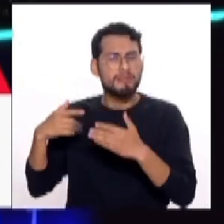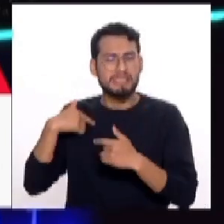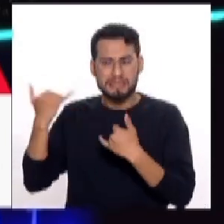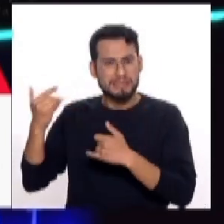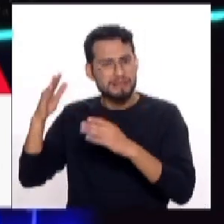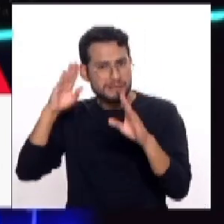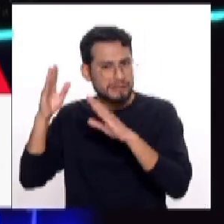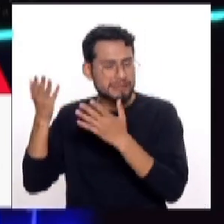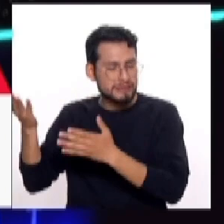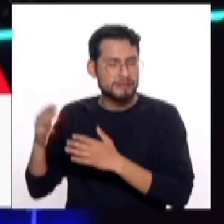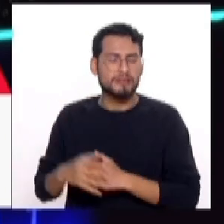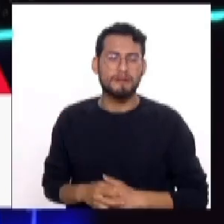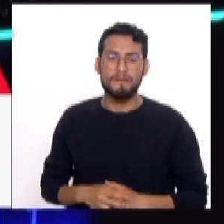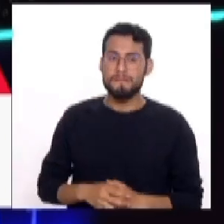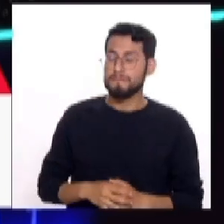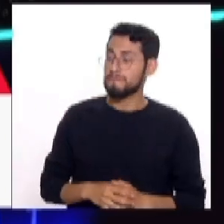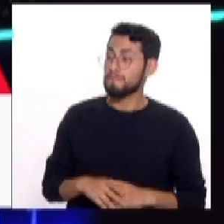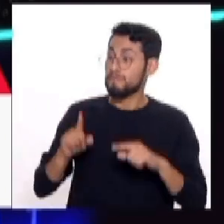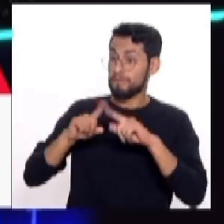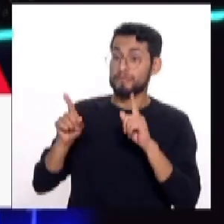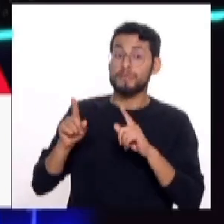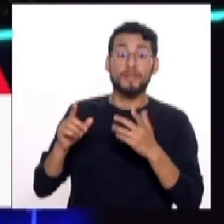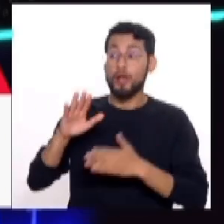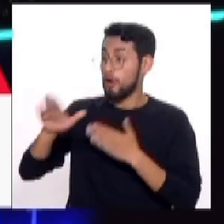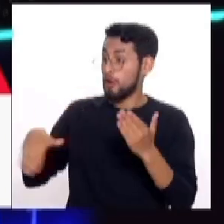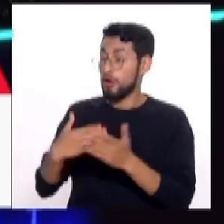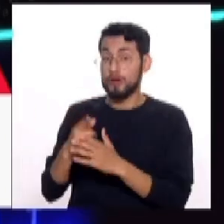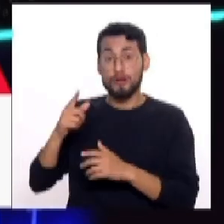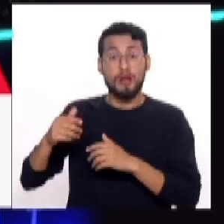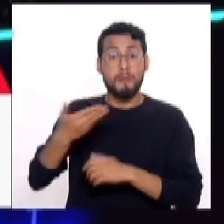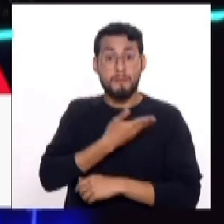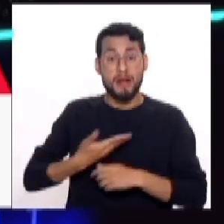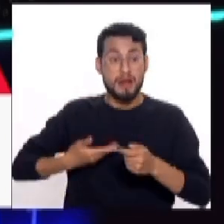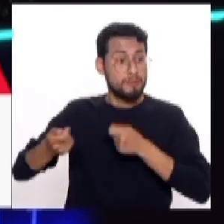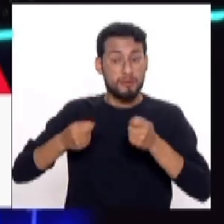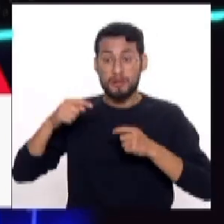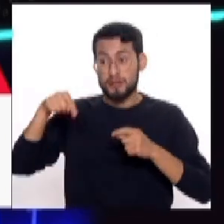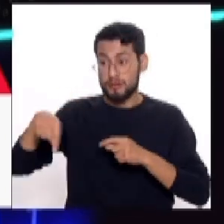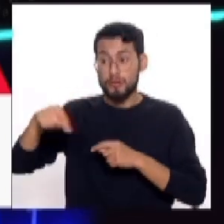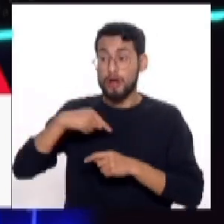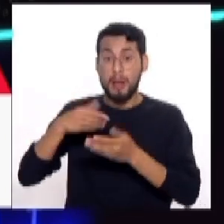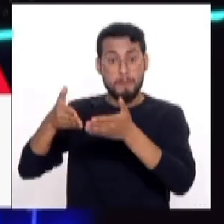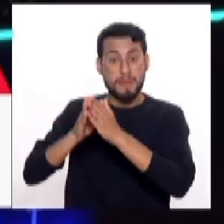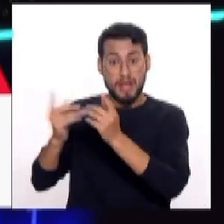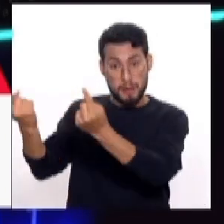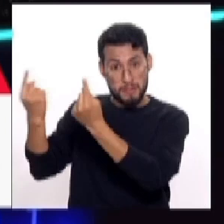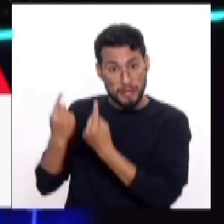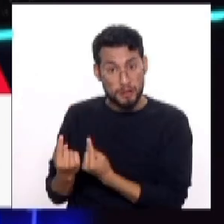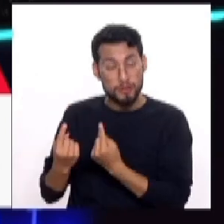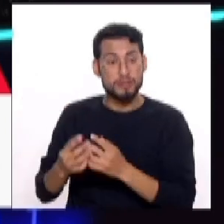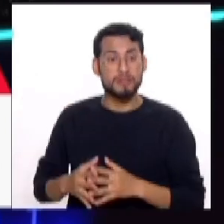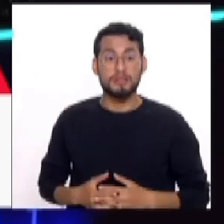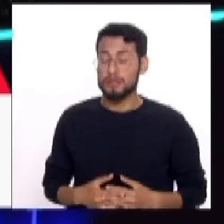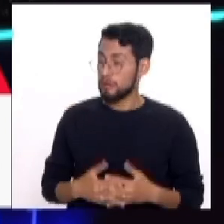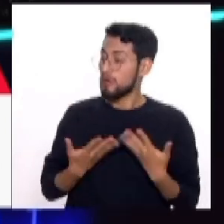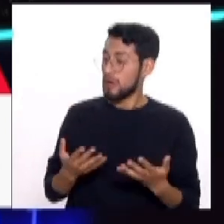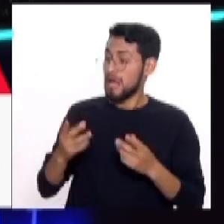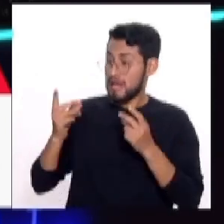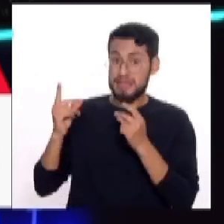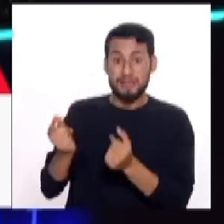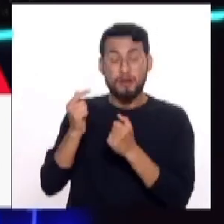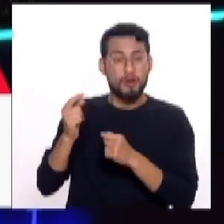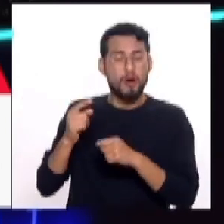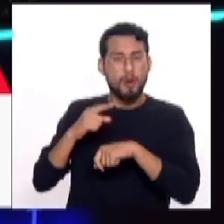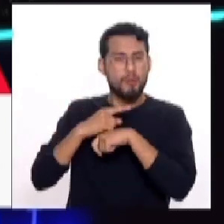que atender pero a todos los jefes de estado a quienes les pedí que vinieran de